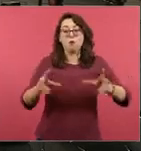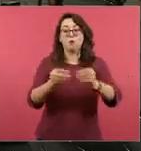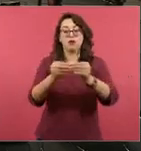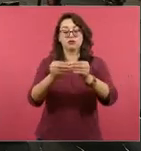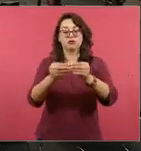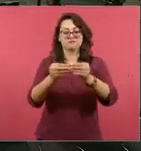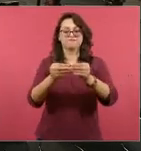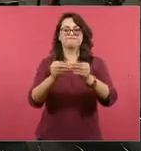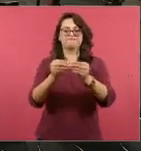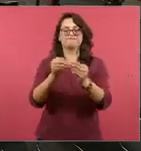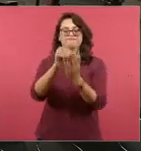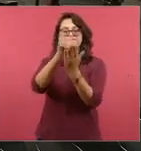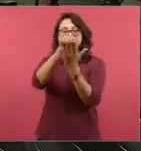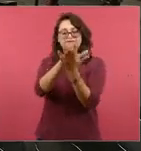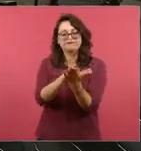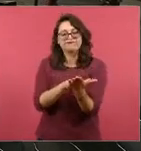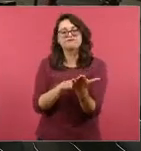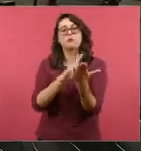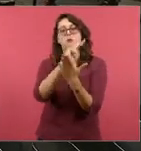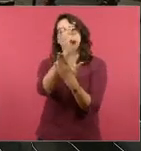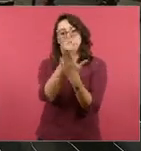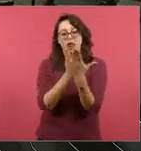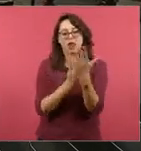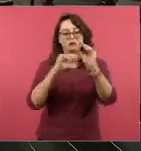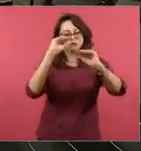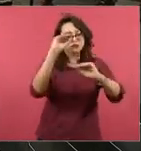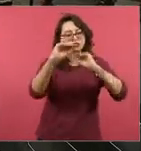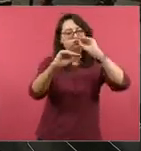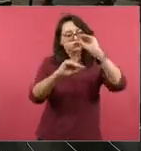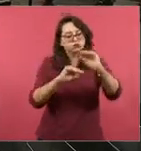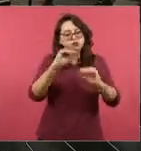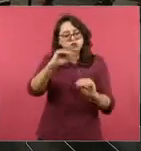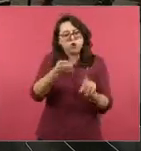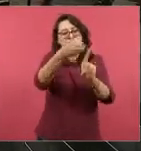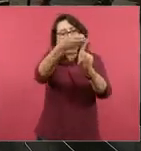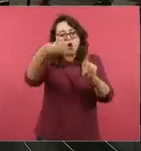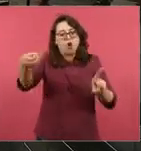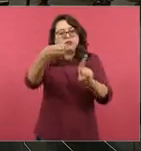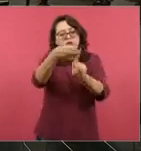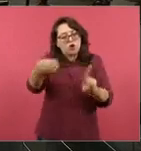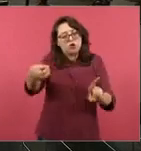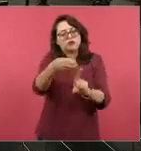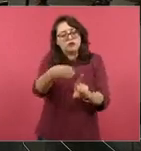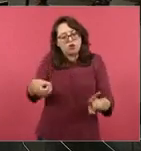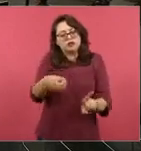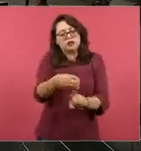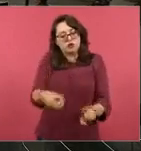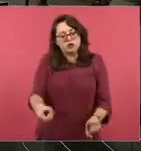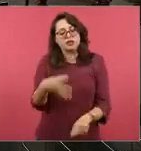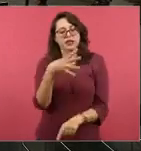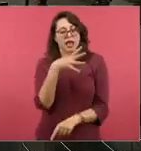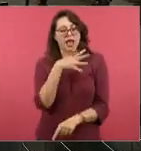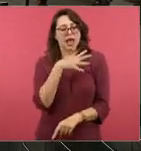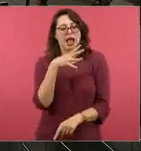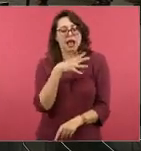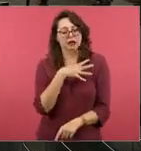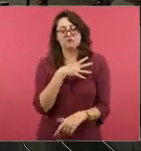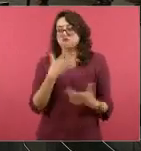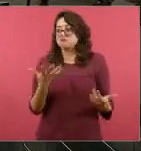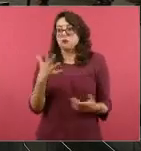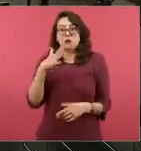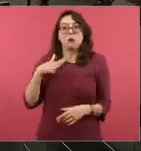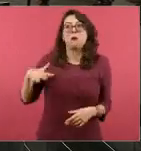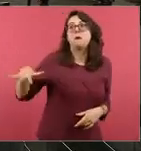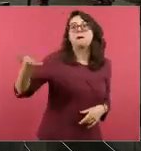programa de estudios. Y ese plan y programa de estudios, en general, está a la disposición, yo diría, de la sociedad